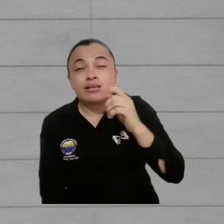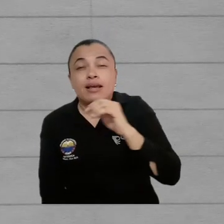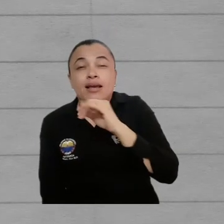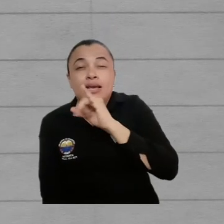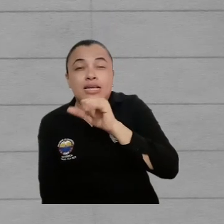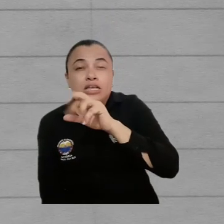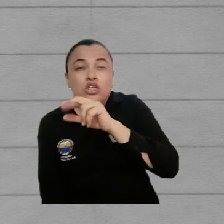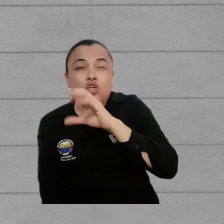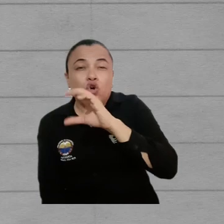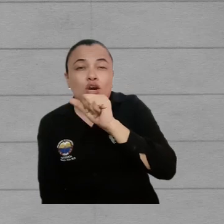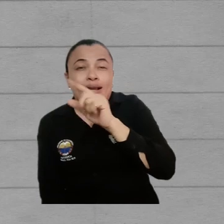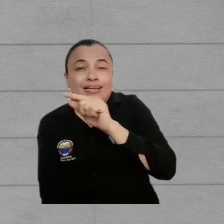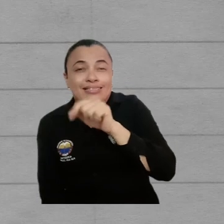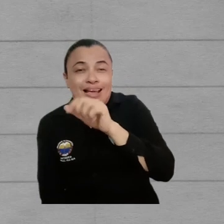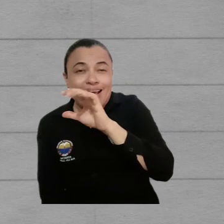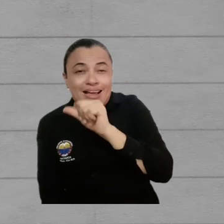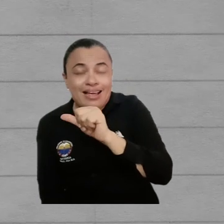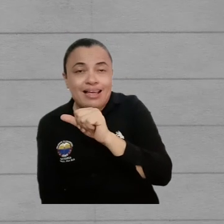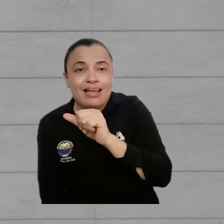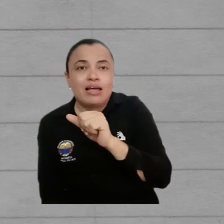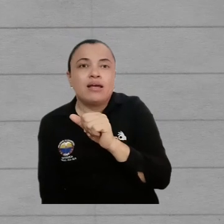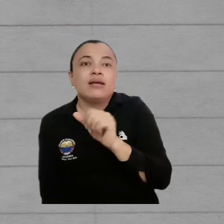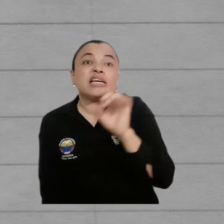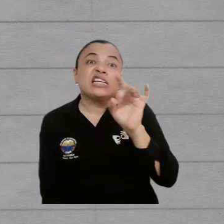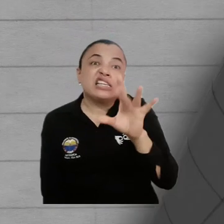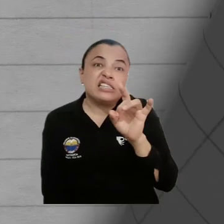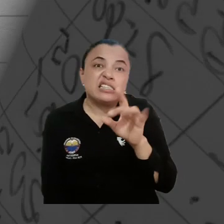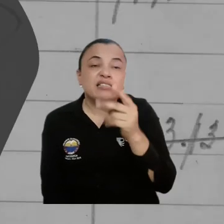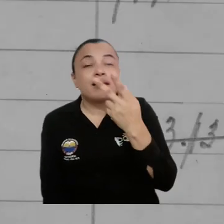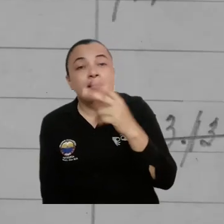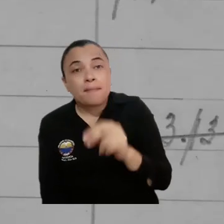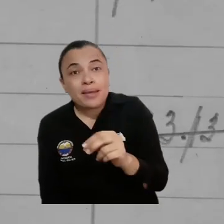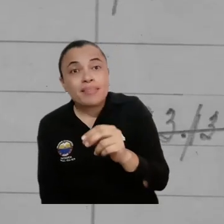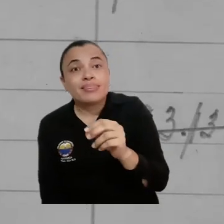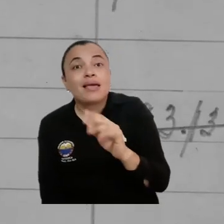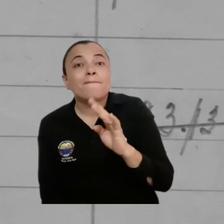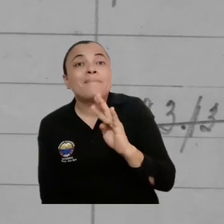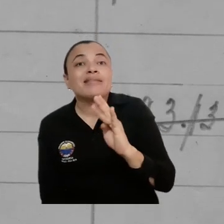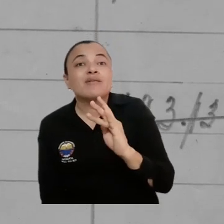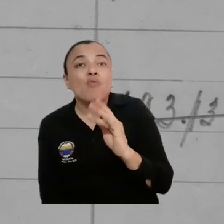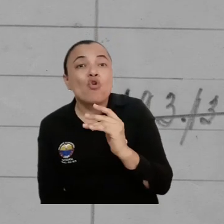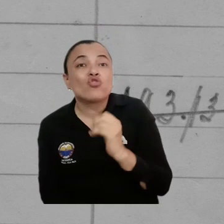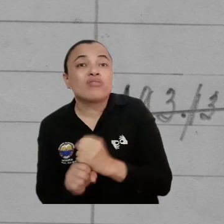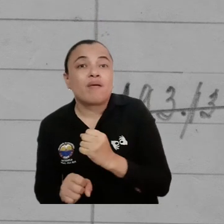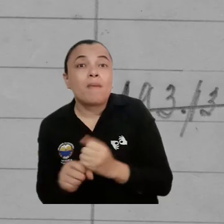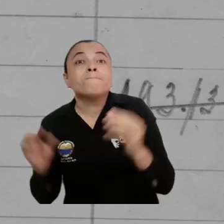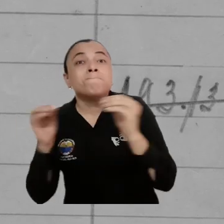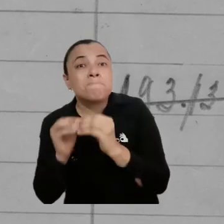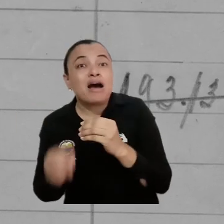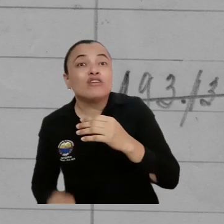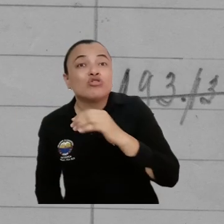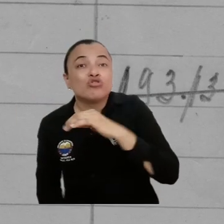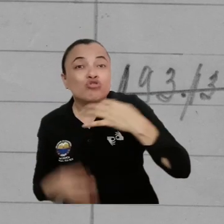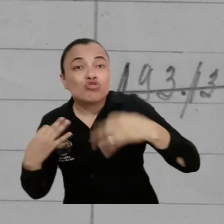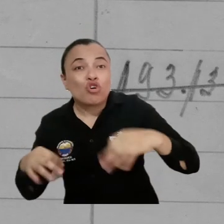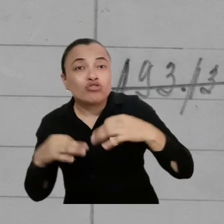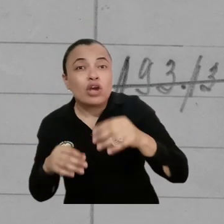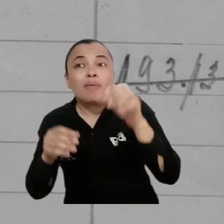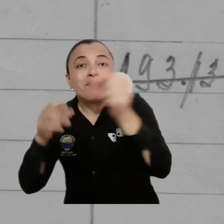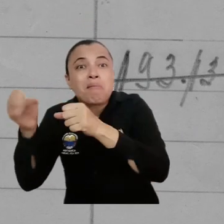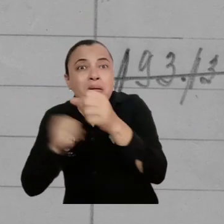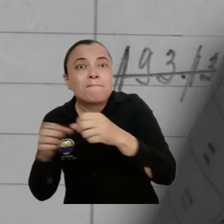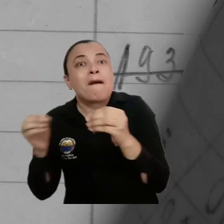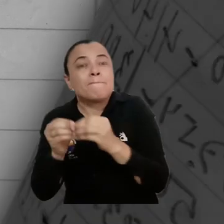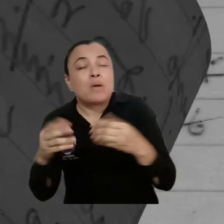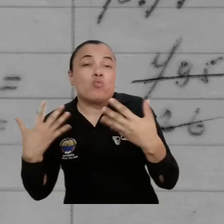Hirokasaca, eso mantenía hasta 15, 20 matrimonios, fuera de trabajadores solteros. No,